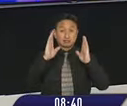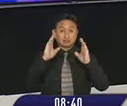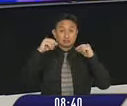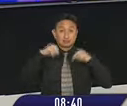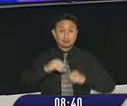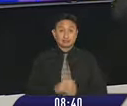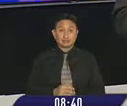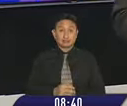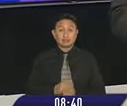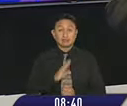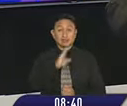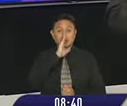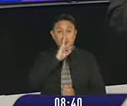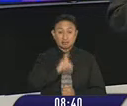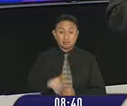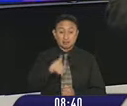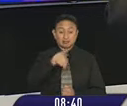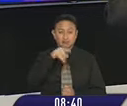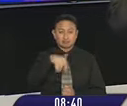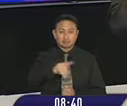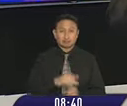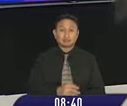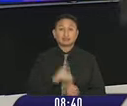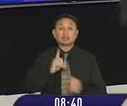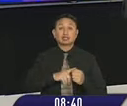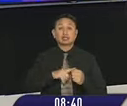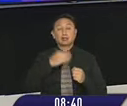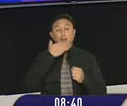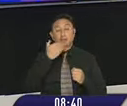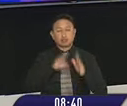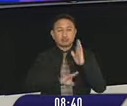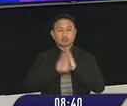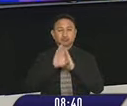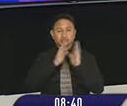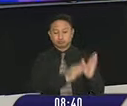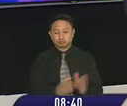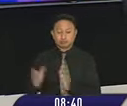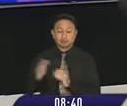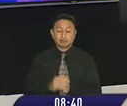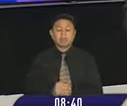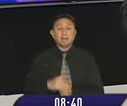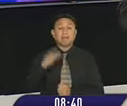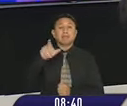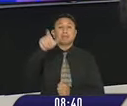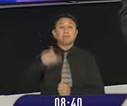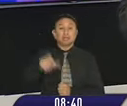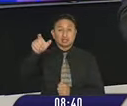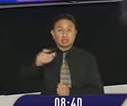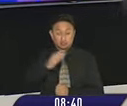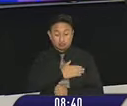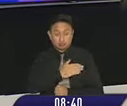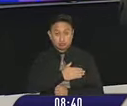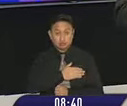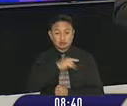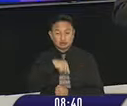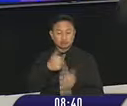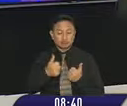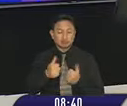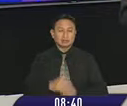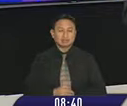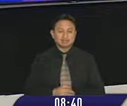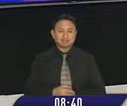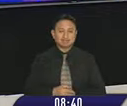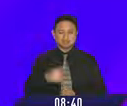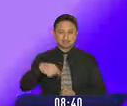trabajo. Siempre estamos preocupados que este Quito mejore y tenga orden, pero sobre todo que los ciudadanos, nosotros, estemos bien servidos. Ya